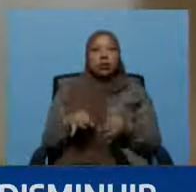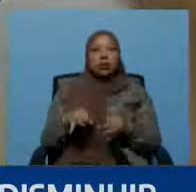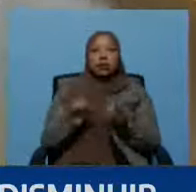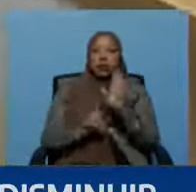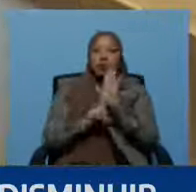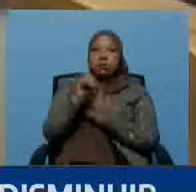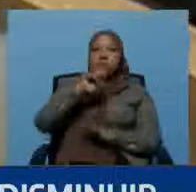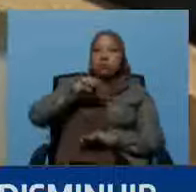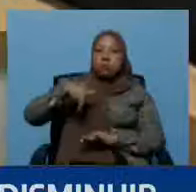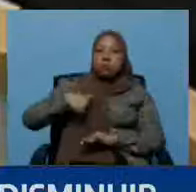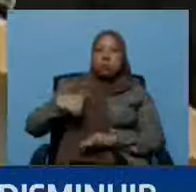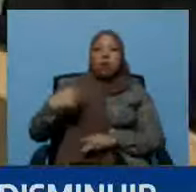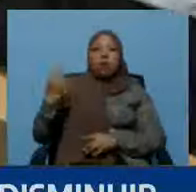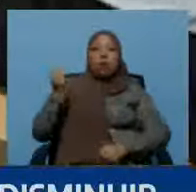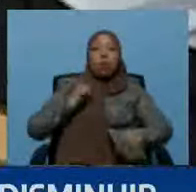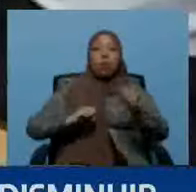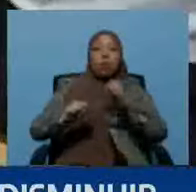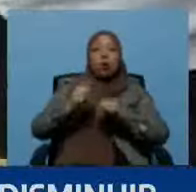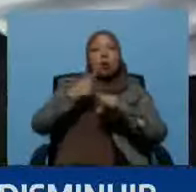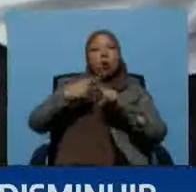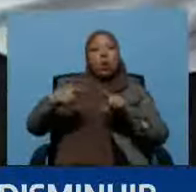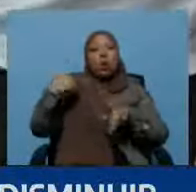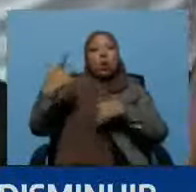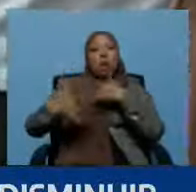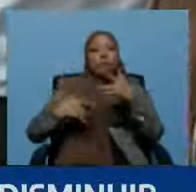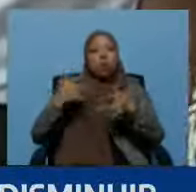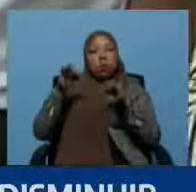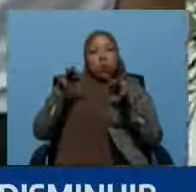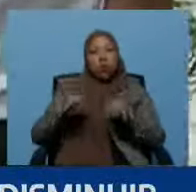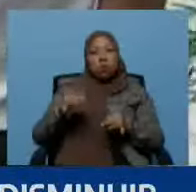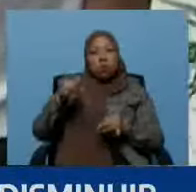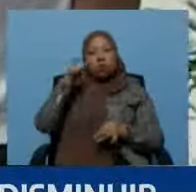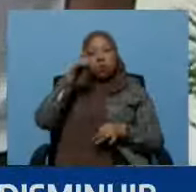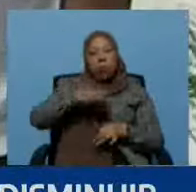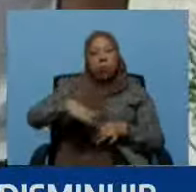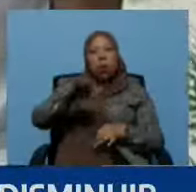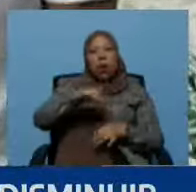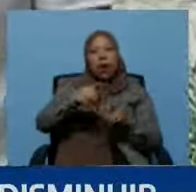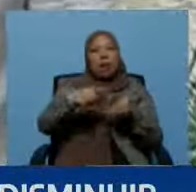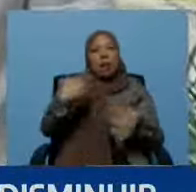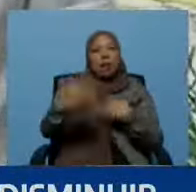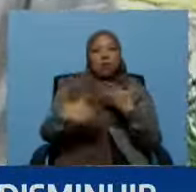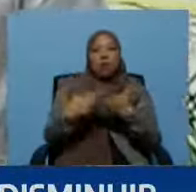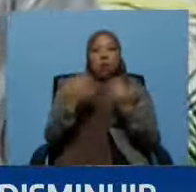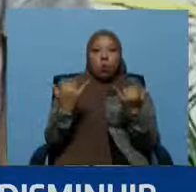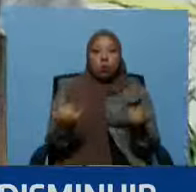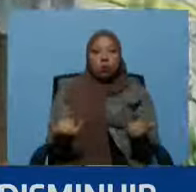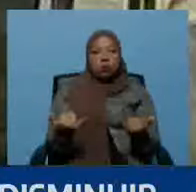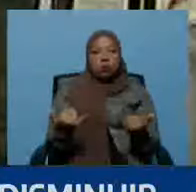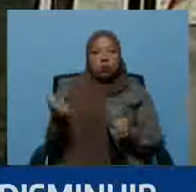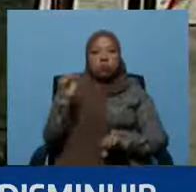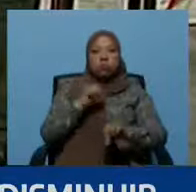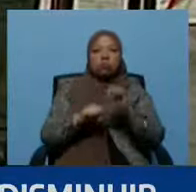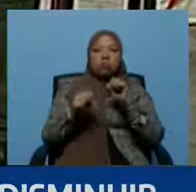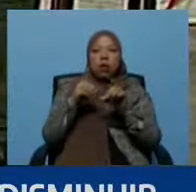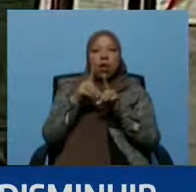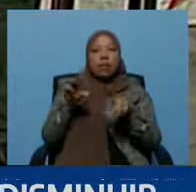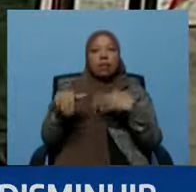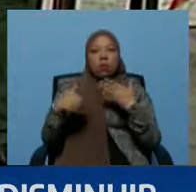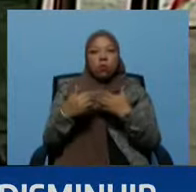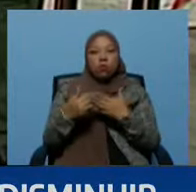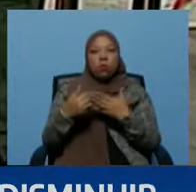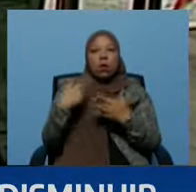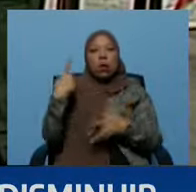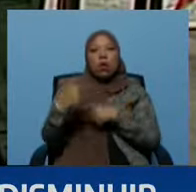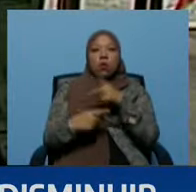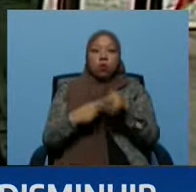desarrollen destrezas, habilidades de otra manera y puedan apartarse por un momento de las pantallas digitales, de las